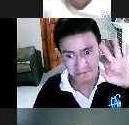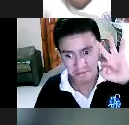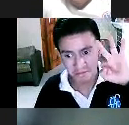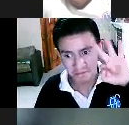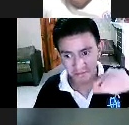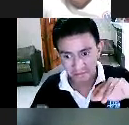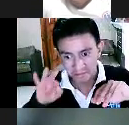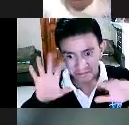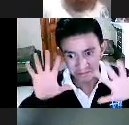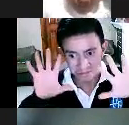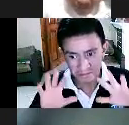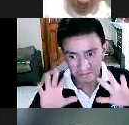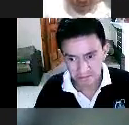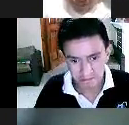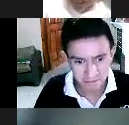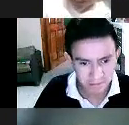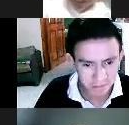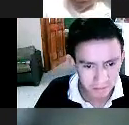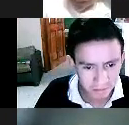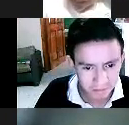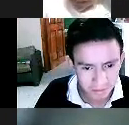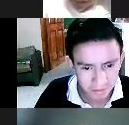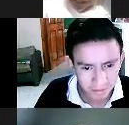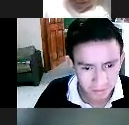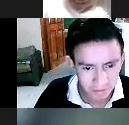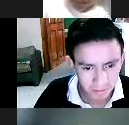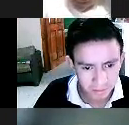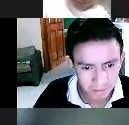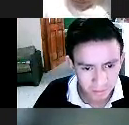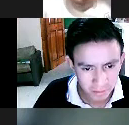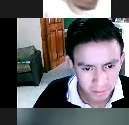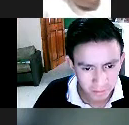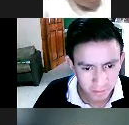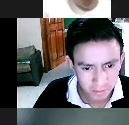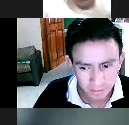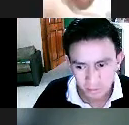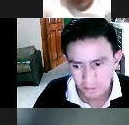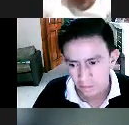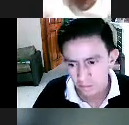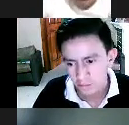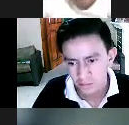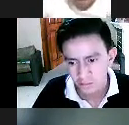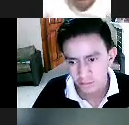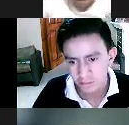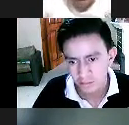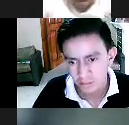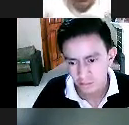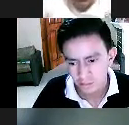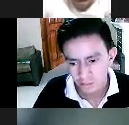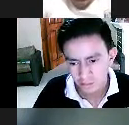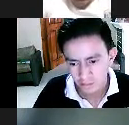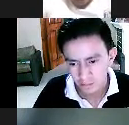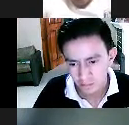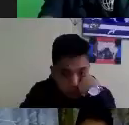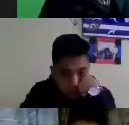A ver, dicen el artículo 3, dicen el artículo 2, el 1. Vamos a ver quién le atinó.